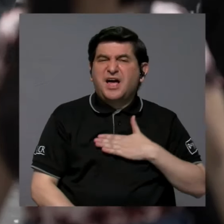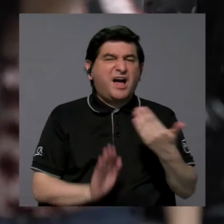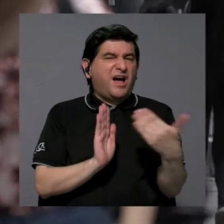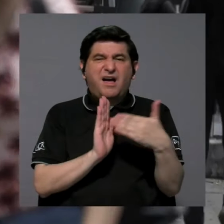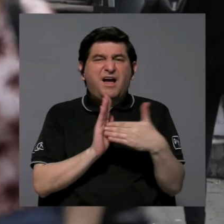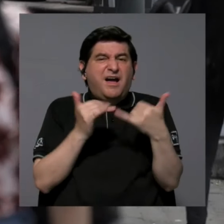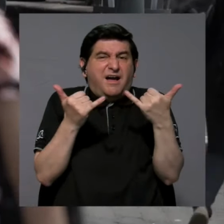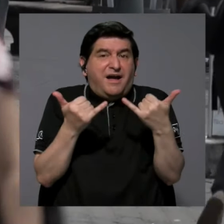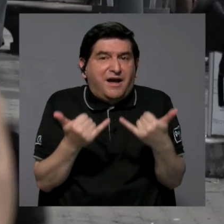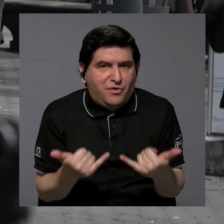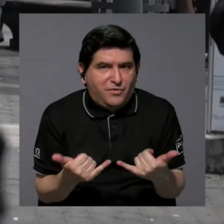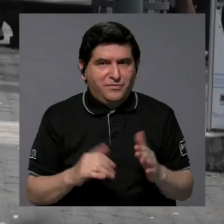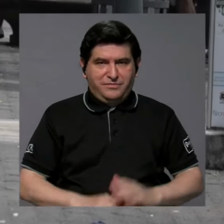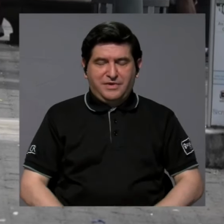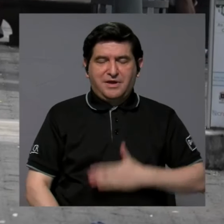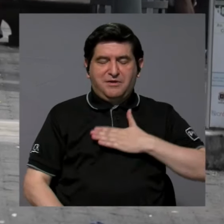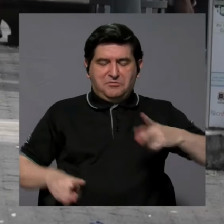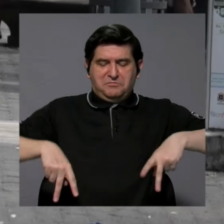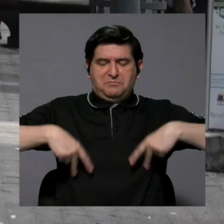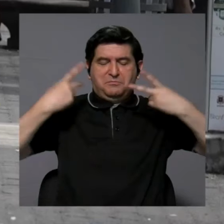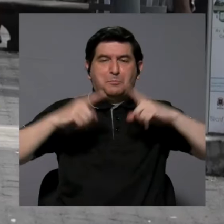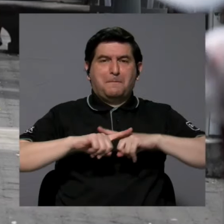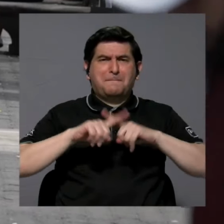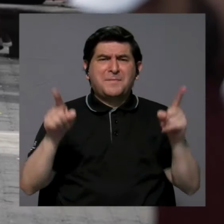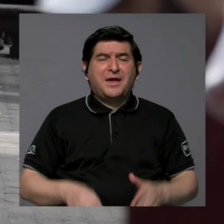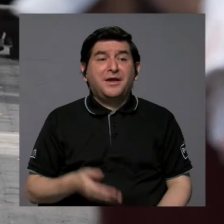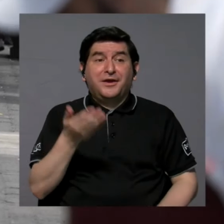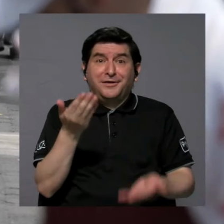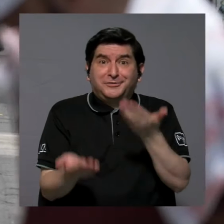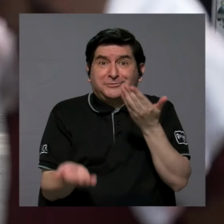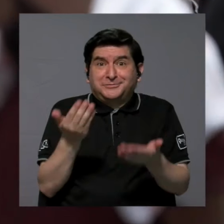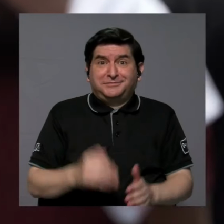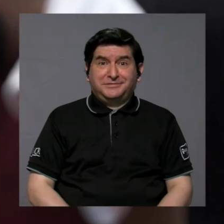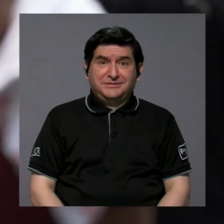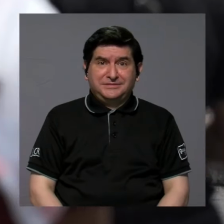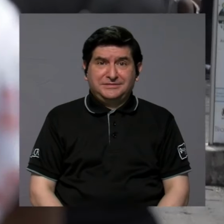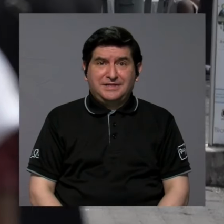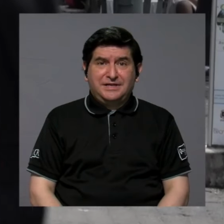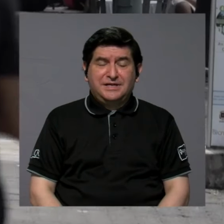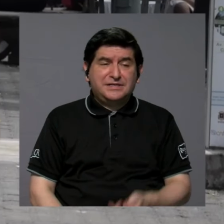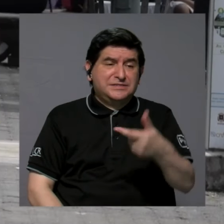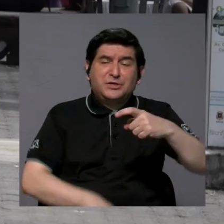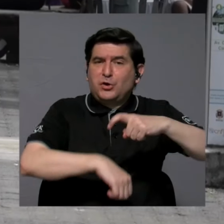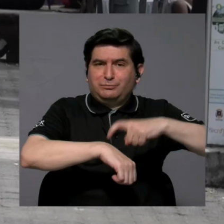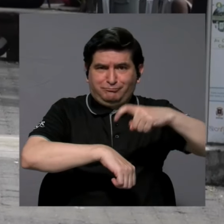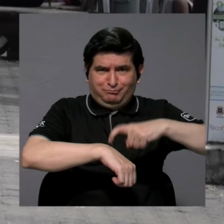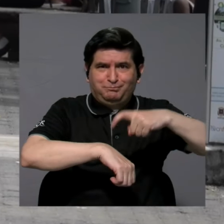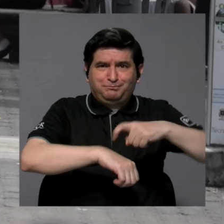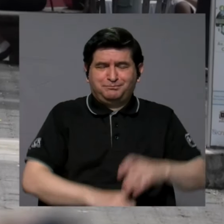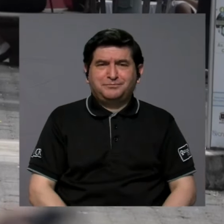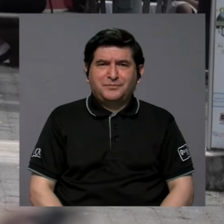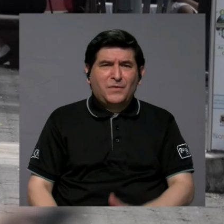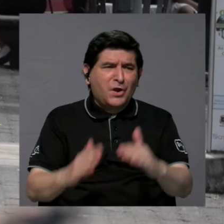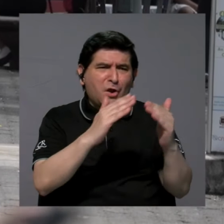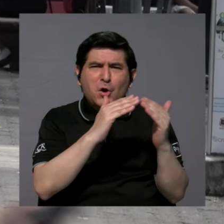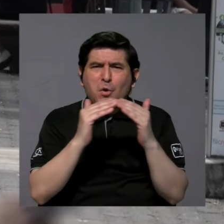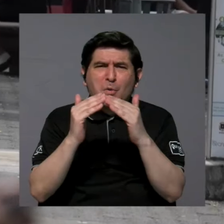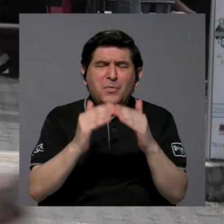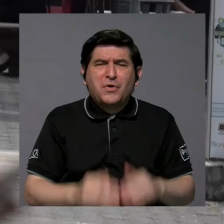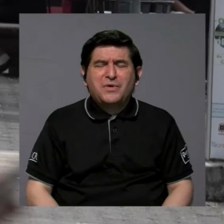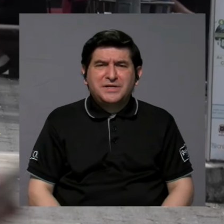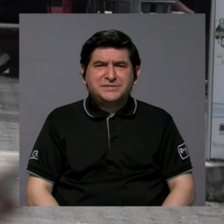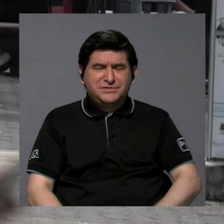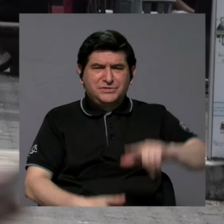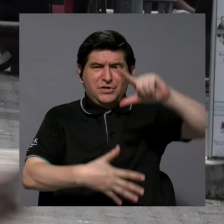no me afecta a mí, no me afecta en este momento de mi vida, pero es muy probable que en el corto plazo, ¿verdad? La población a